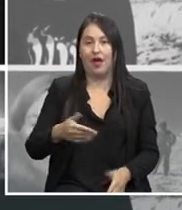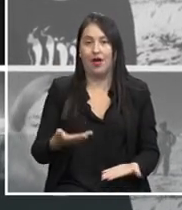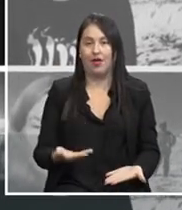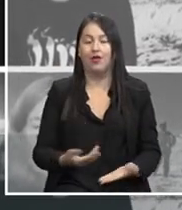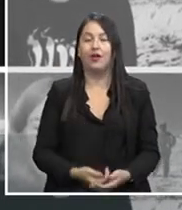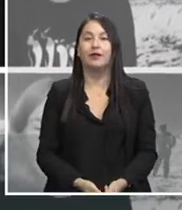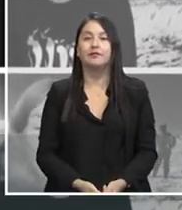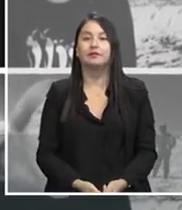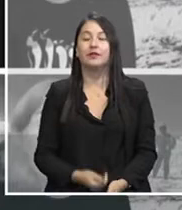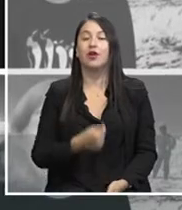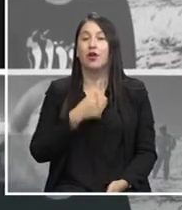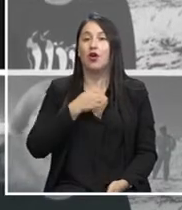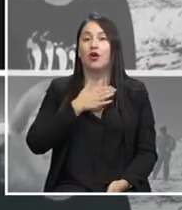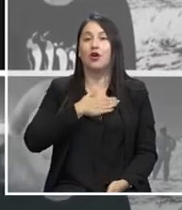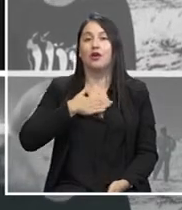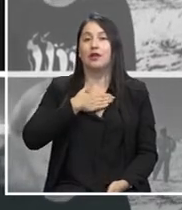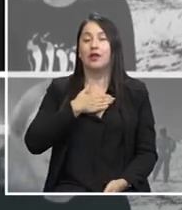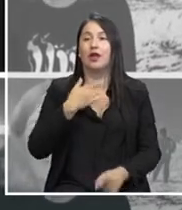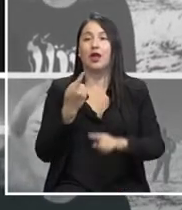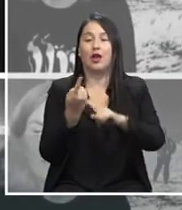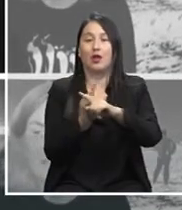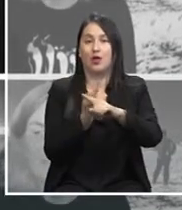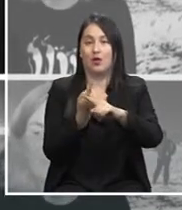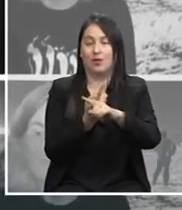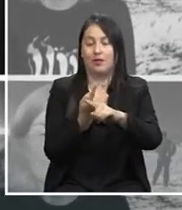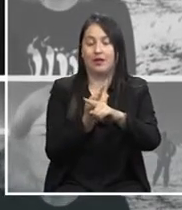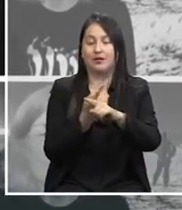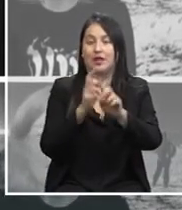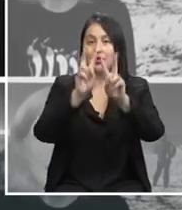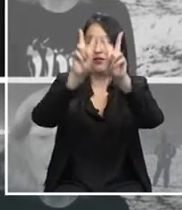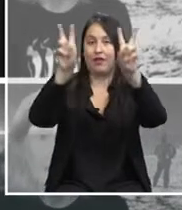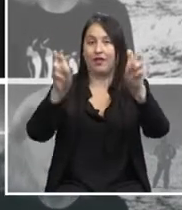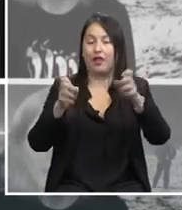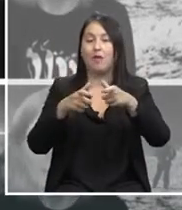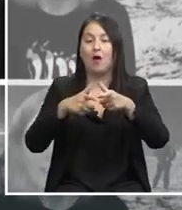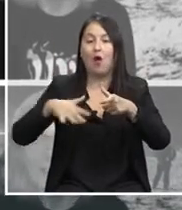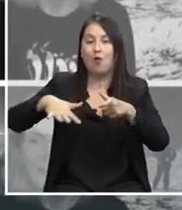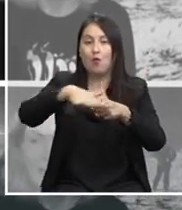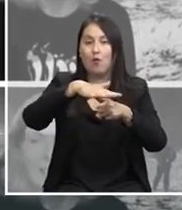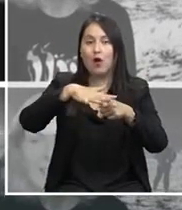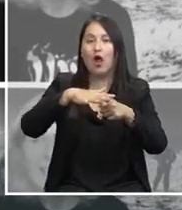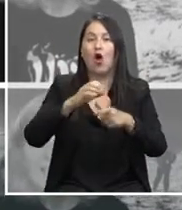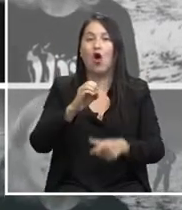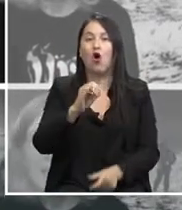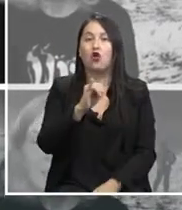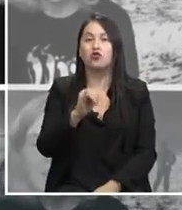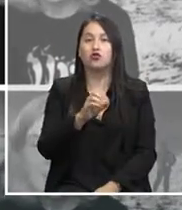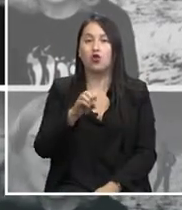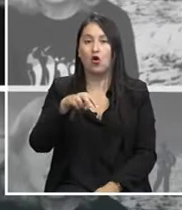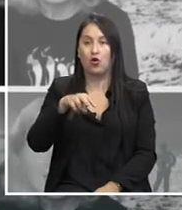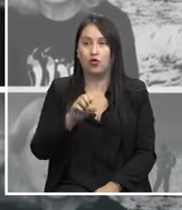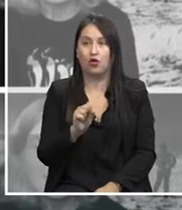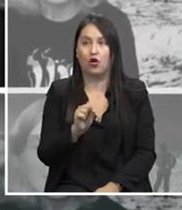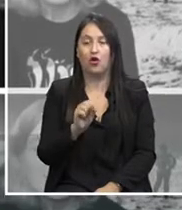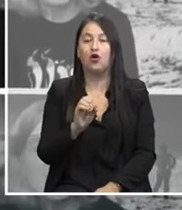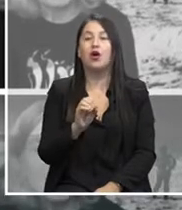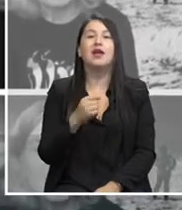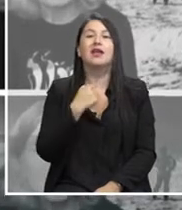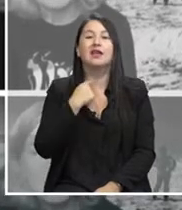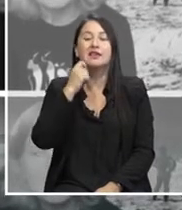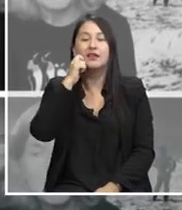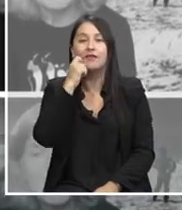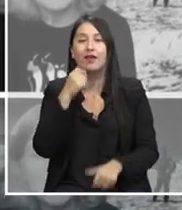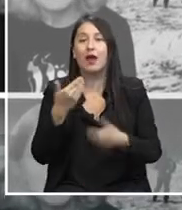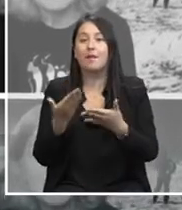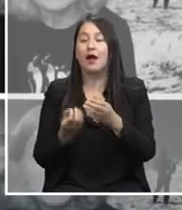sobre el agujero de ozono y cómo impulsa el cambio climático en el hemisferio sur, y lo que eso significa para las plantas y los animales que